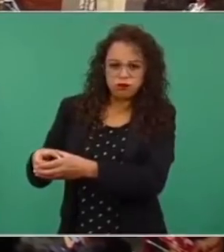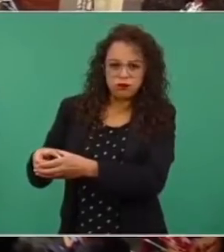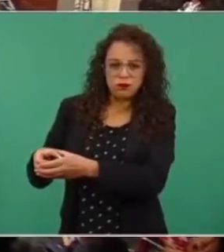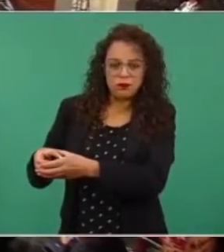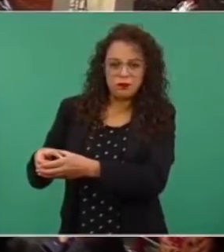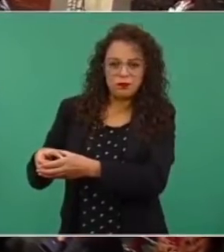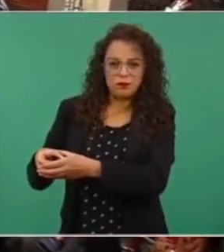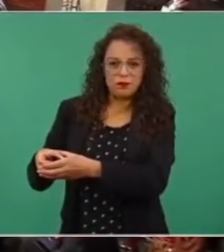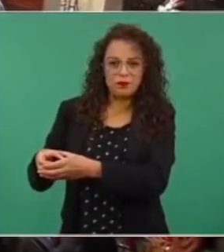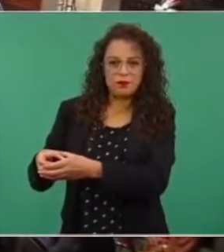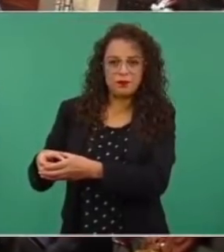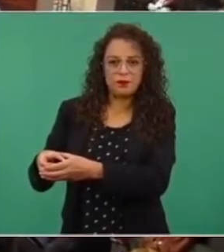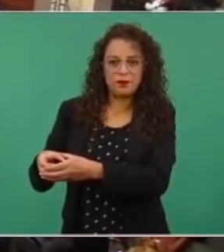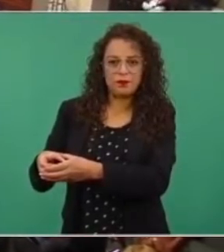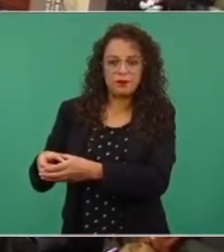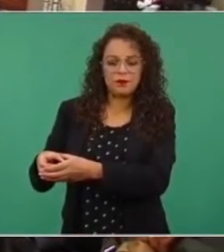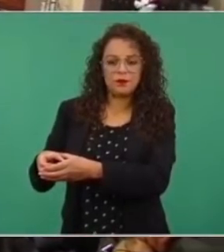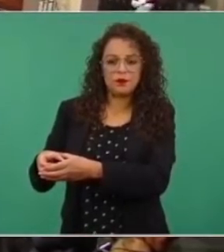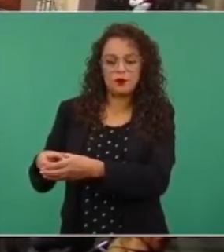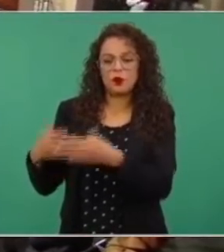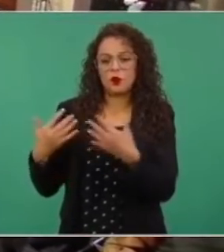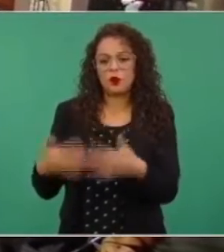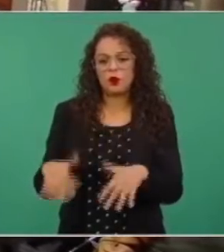vivía colmado